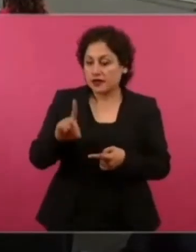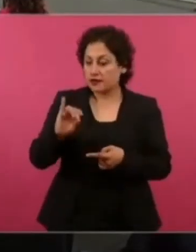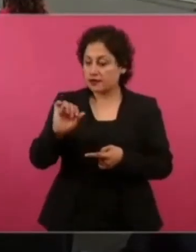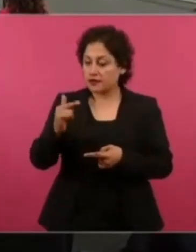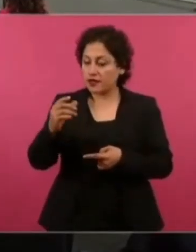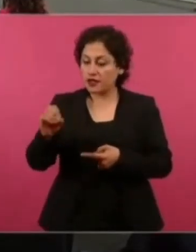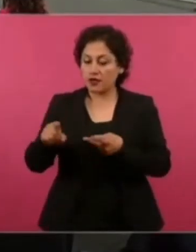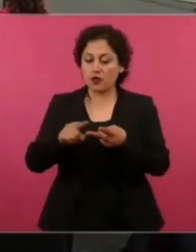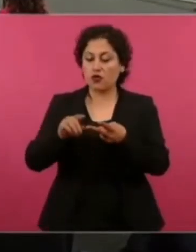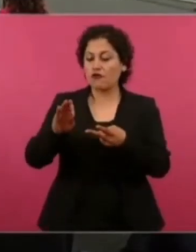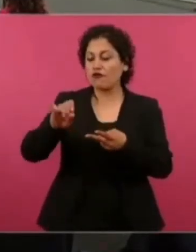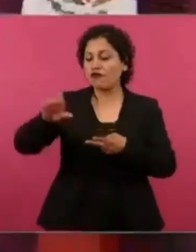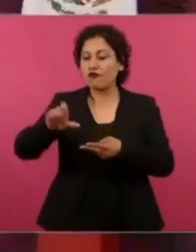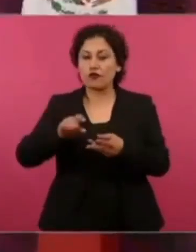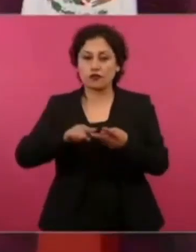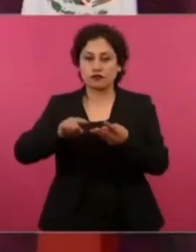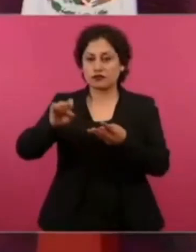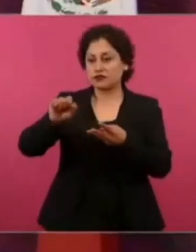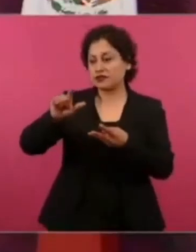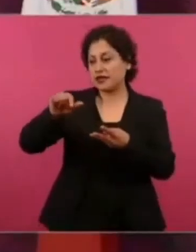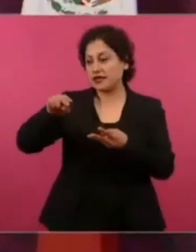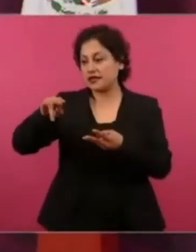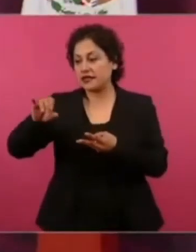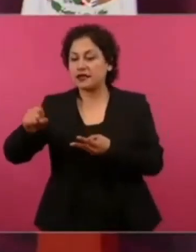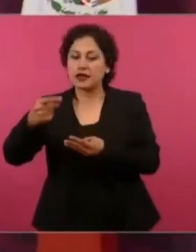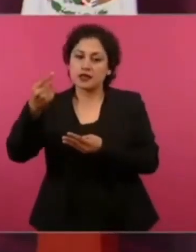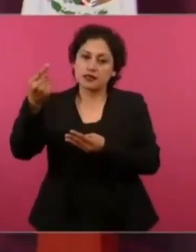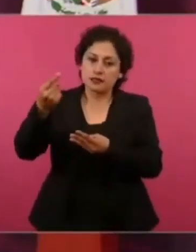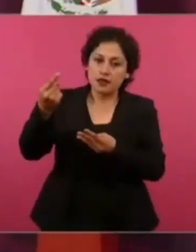Salinas, etcétera, etcétera, etcétera.